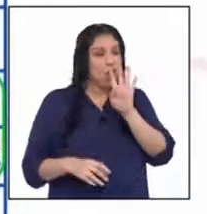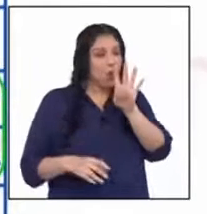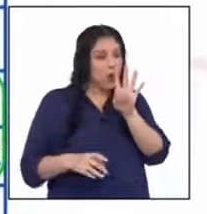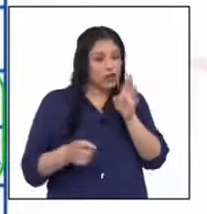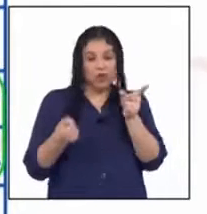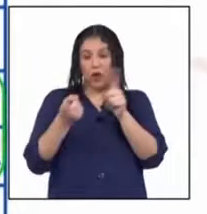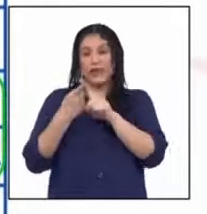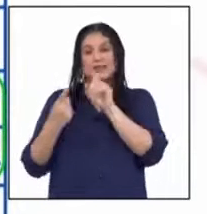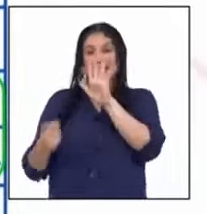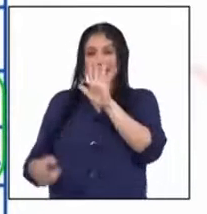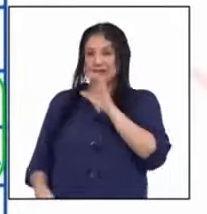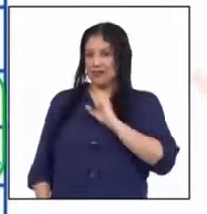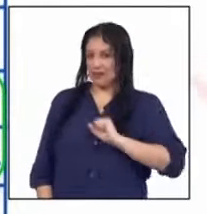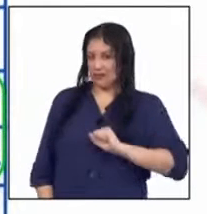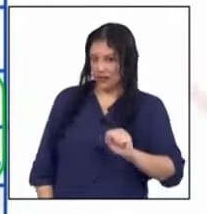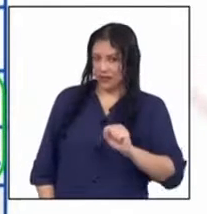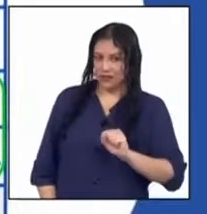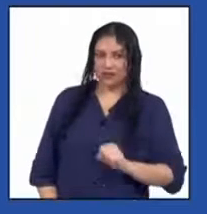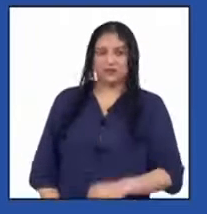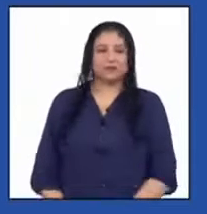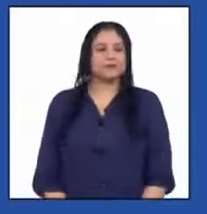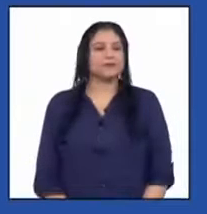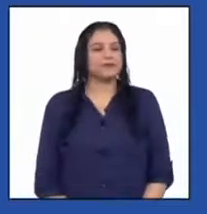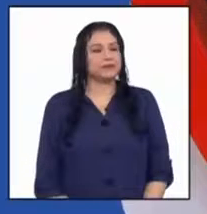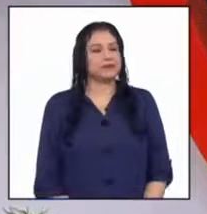5 hijos.